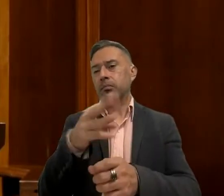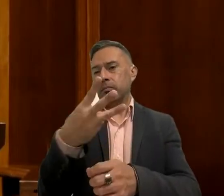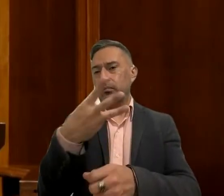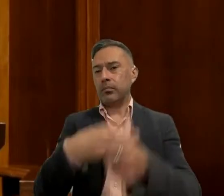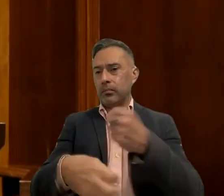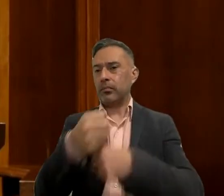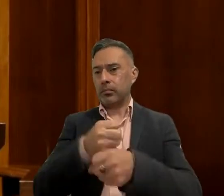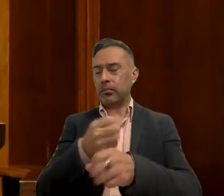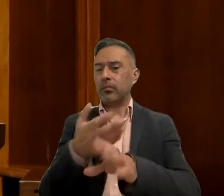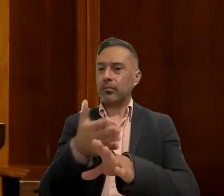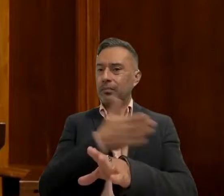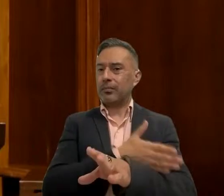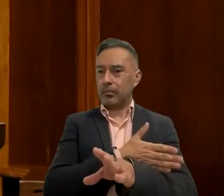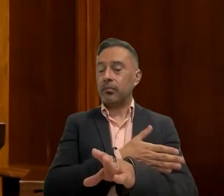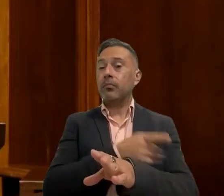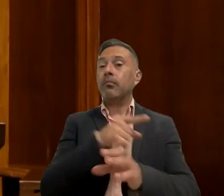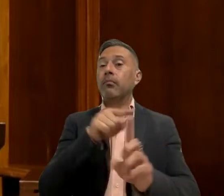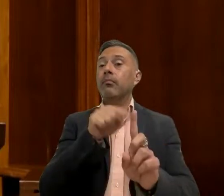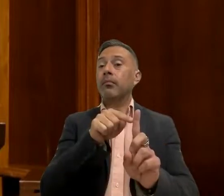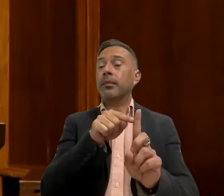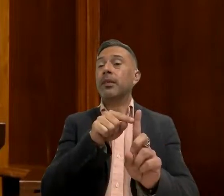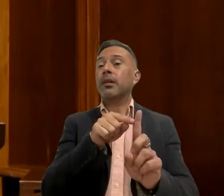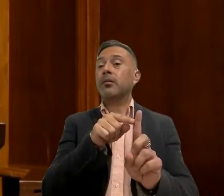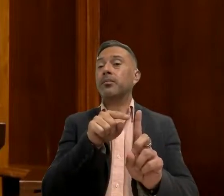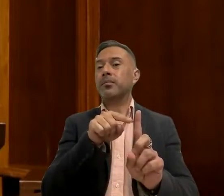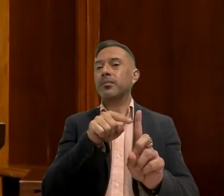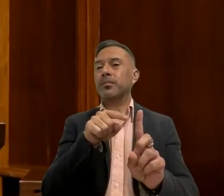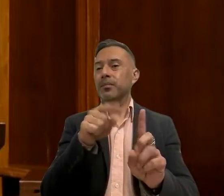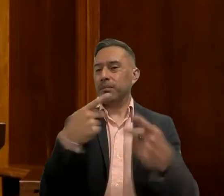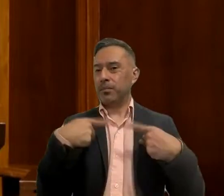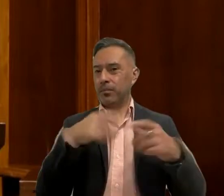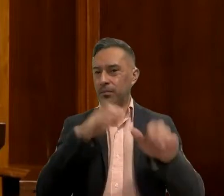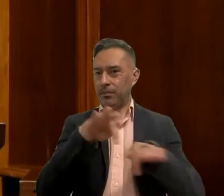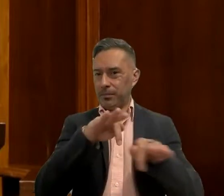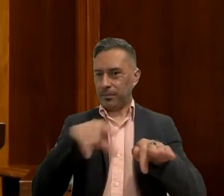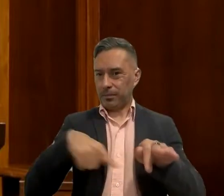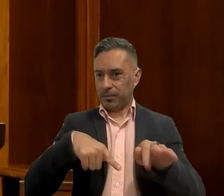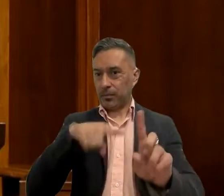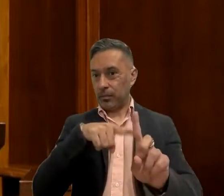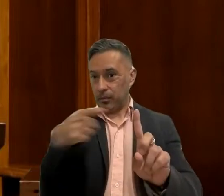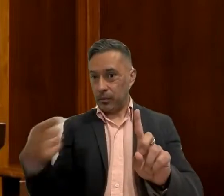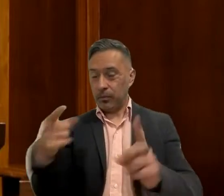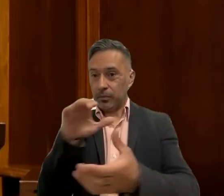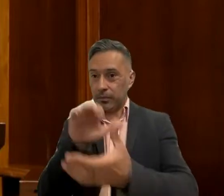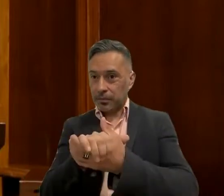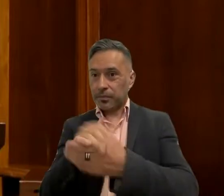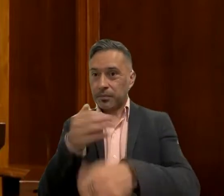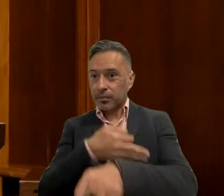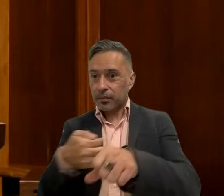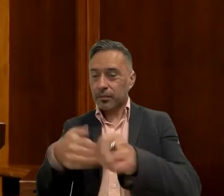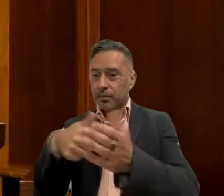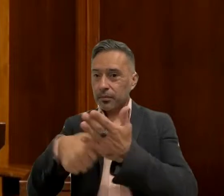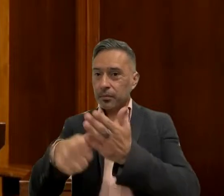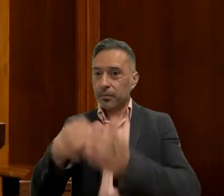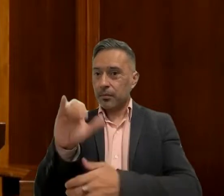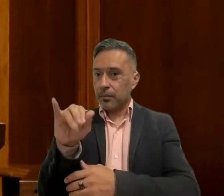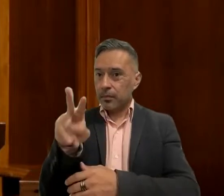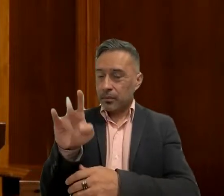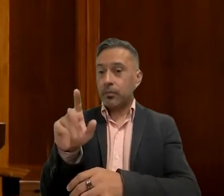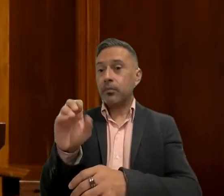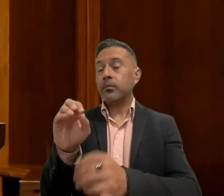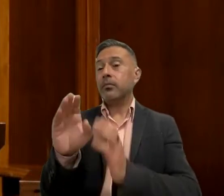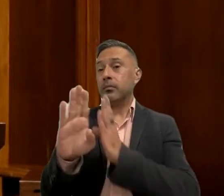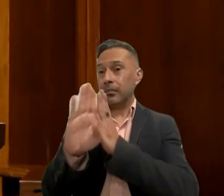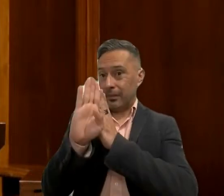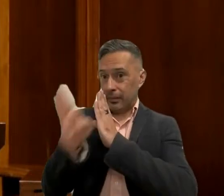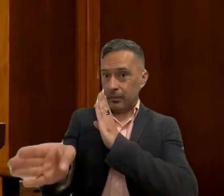de la elección un vínculo de matrimonio, concubinato o unión de hecho o de parentesco por consanguinidad o civil en